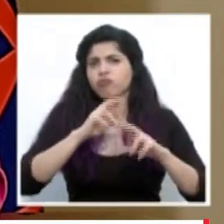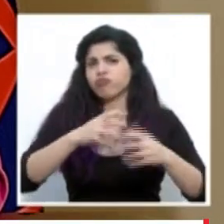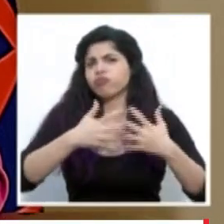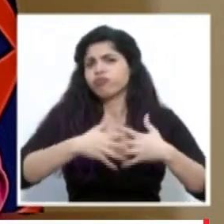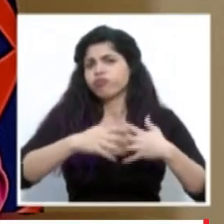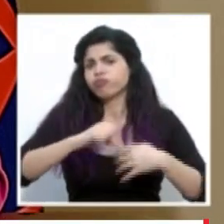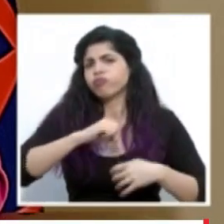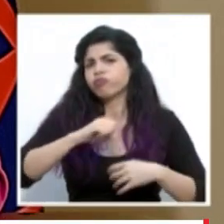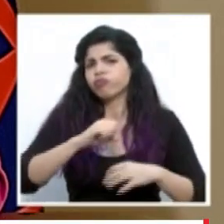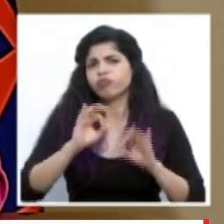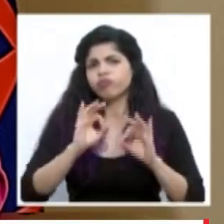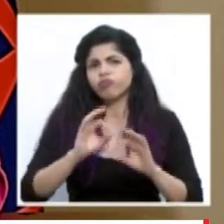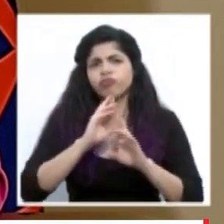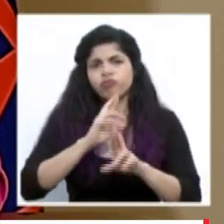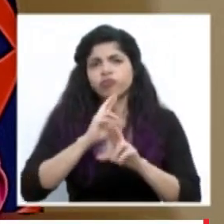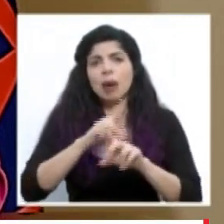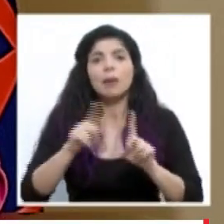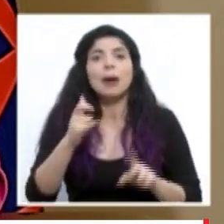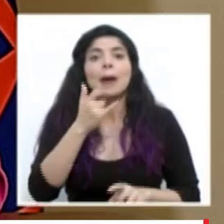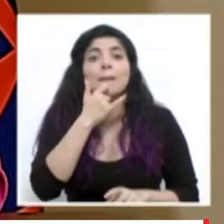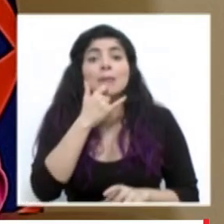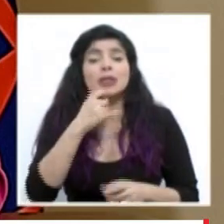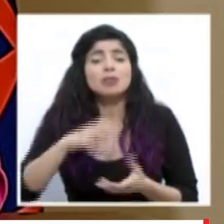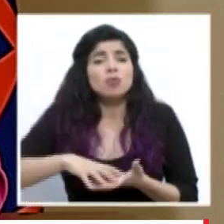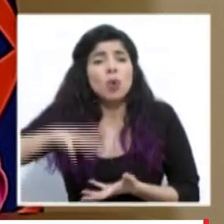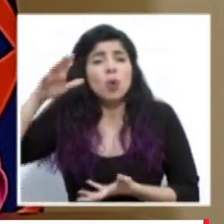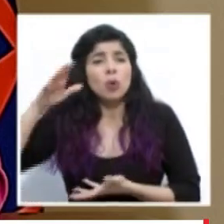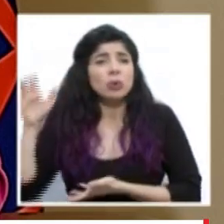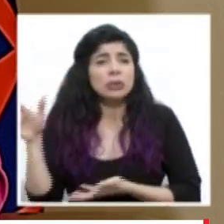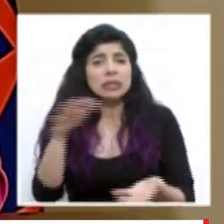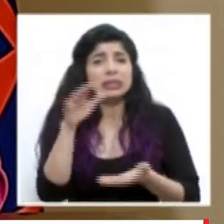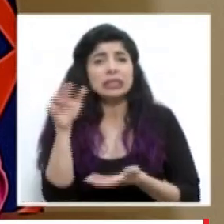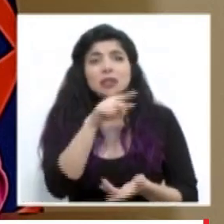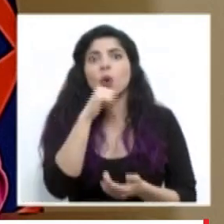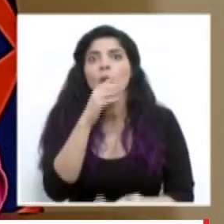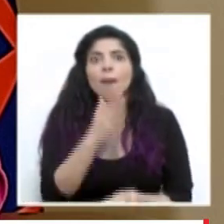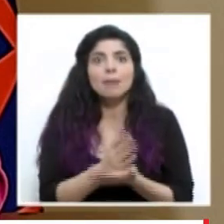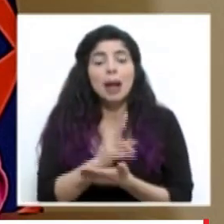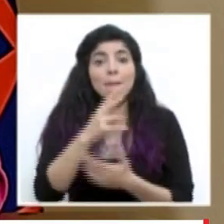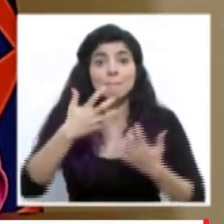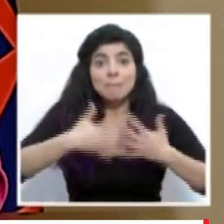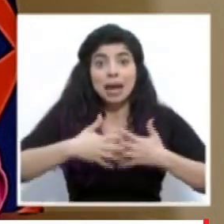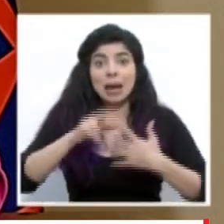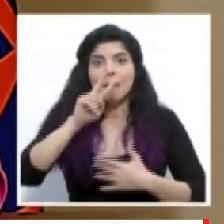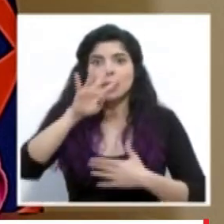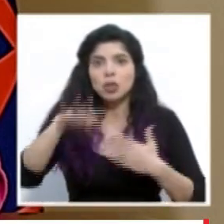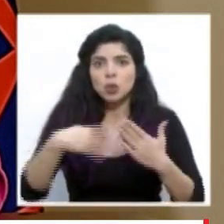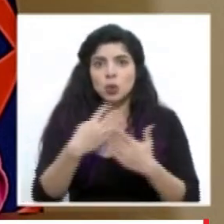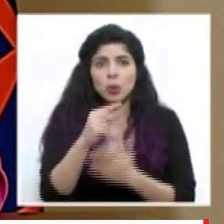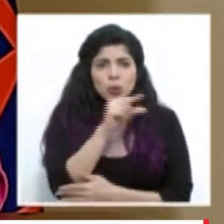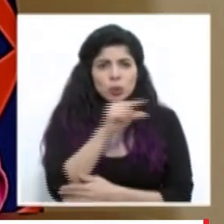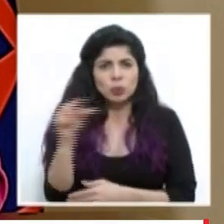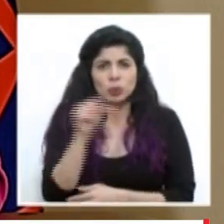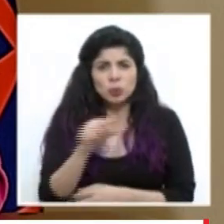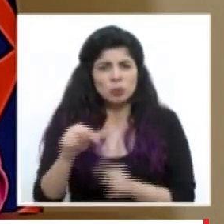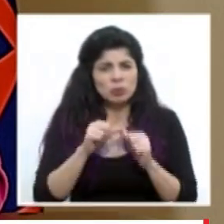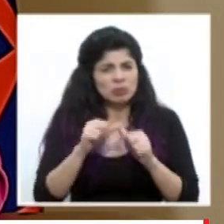rendimiento. ¿Y qué es lo que está sucediendo? Que tenemos un volumen muy alto. El equipo no para en 24 horas, los 7 días de la